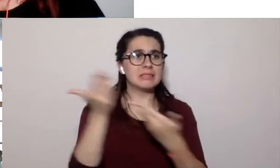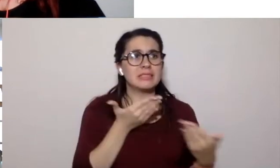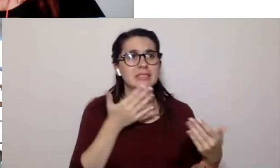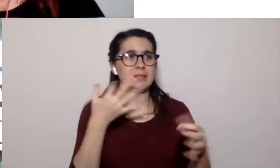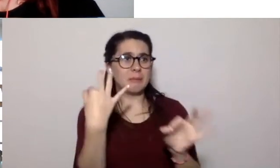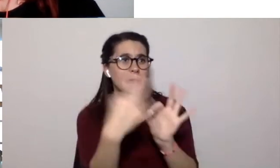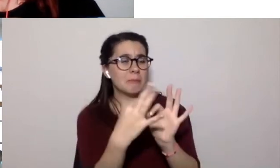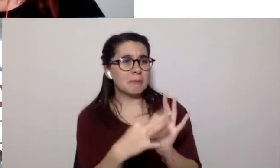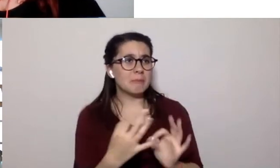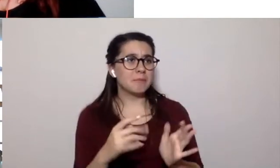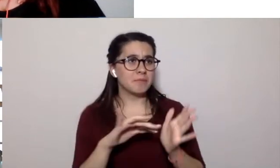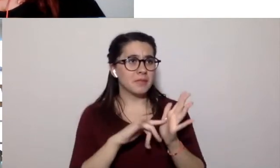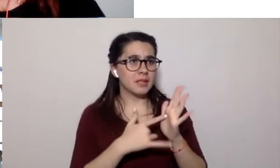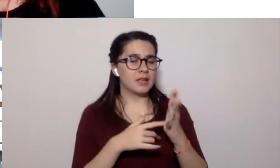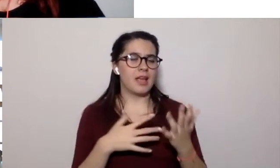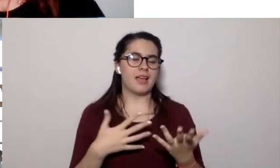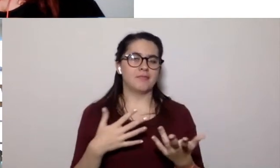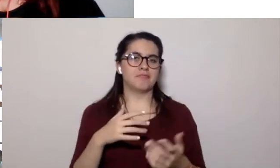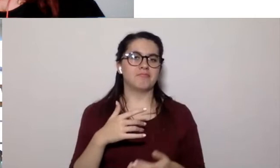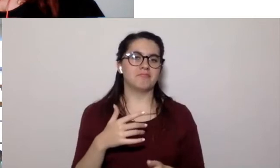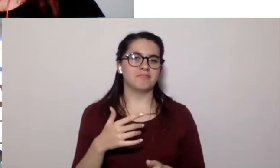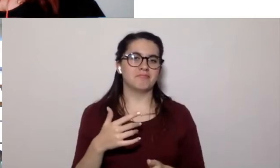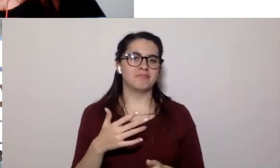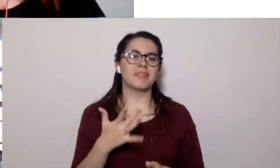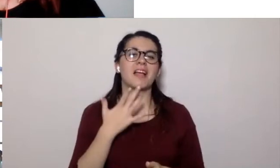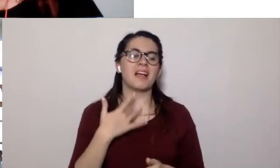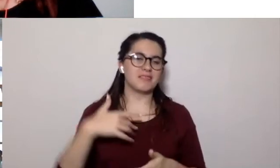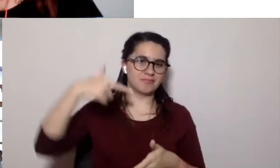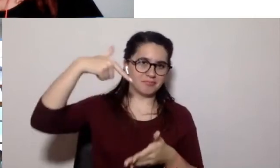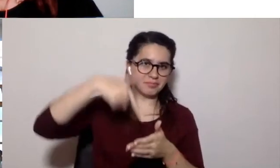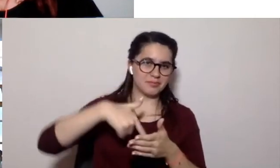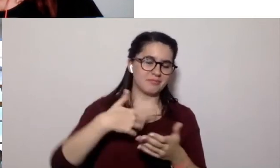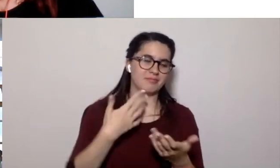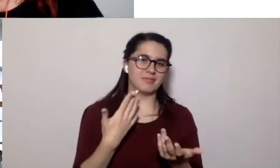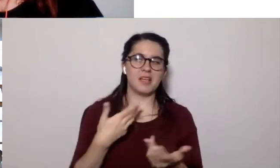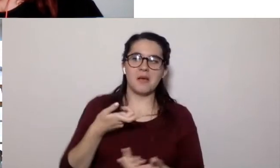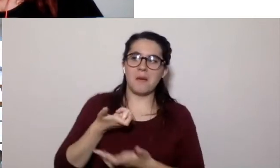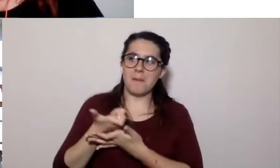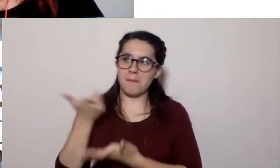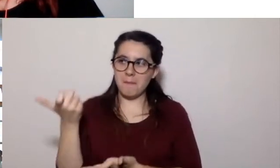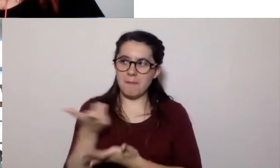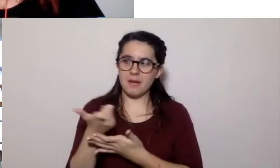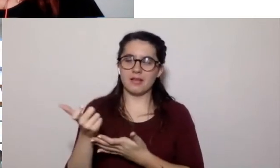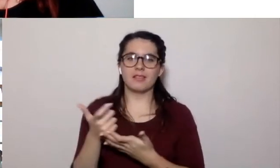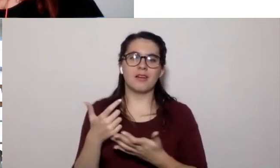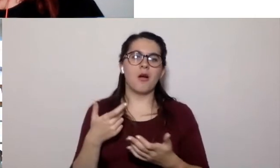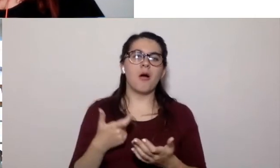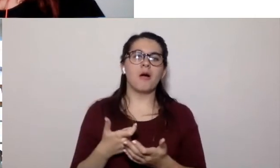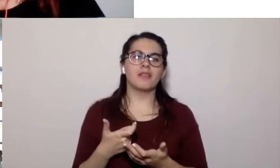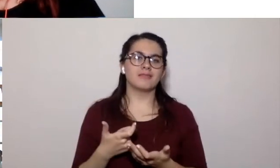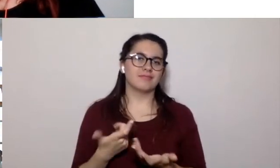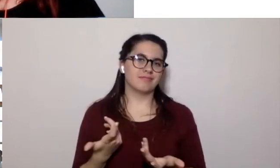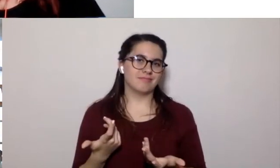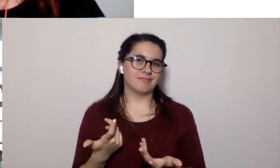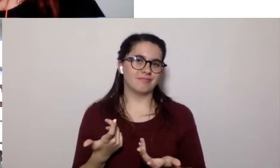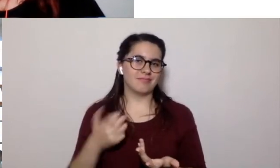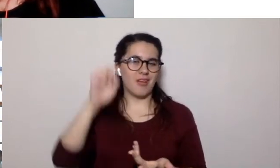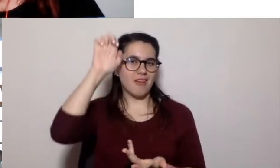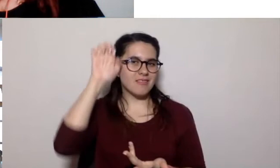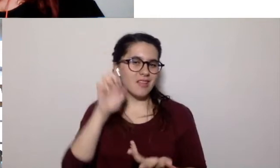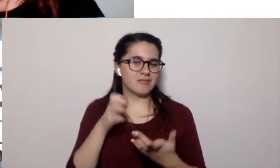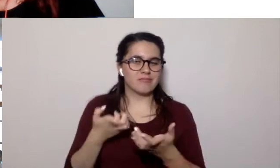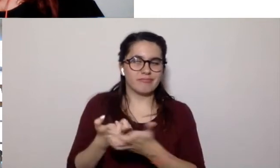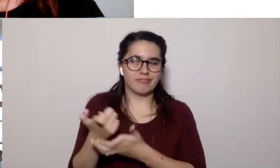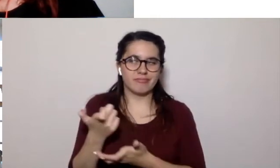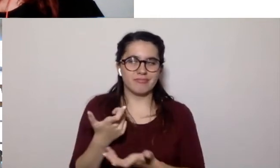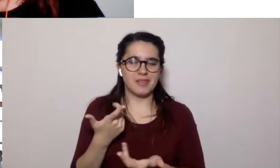nos ahorramos la gasolina y no contaminamos y no pagamos estacionamiento, y no, también tiene